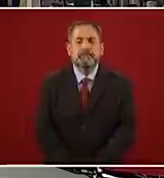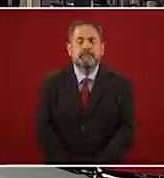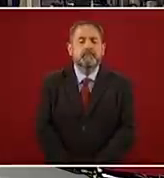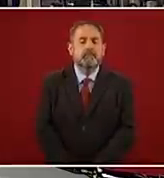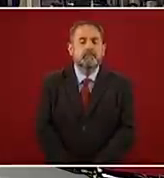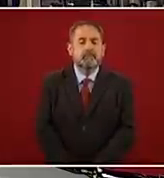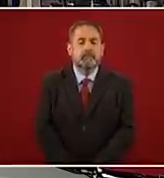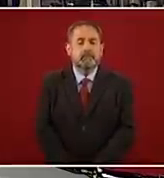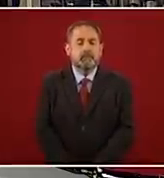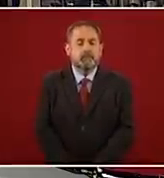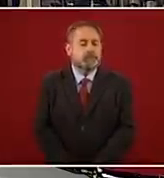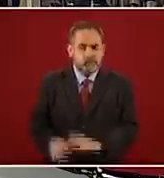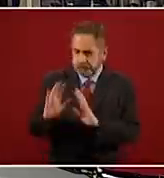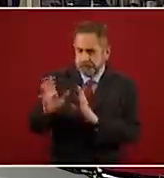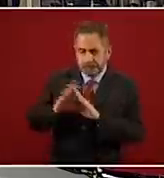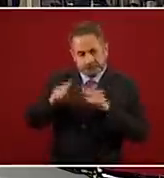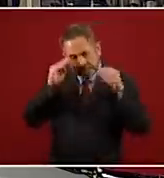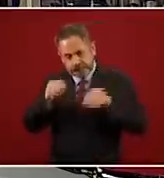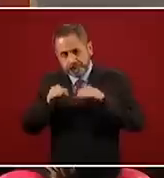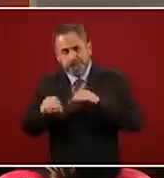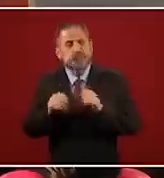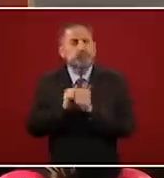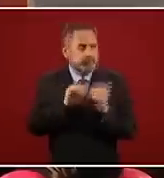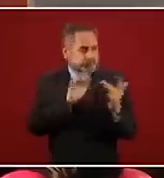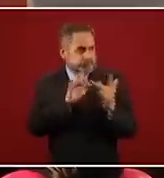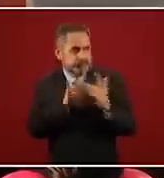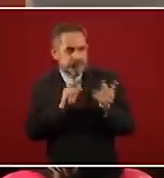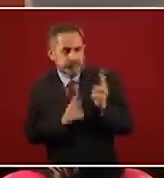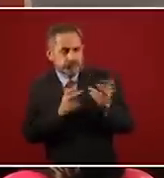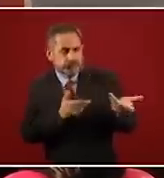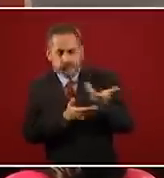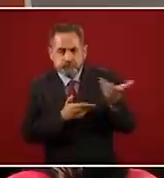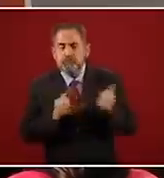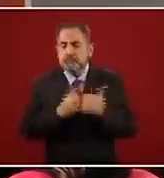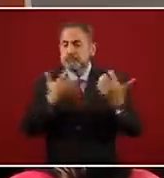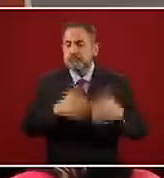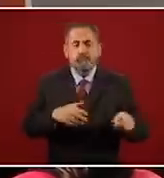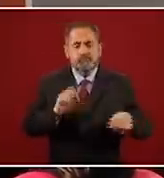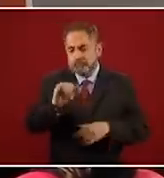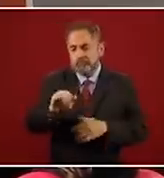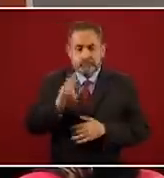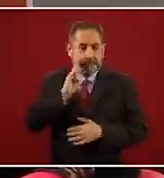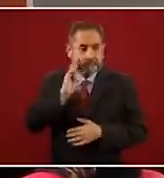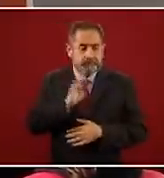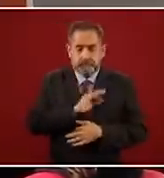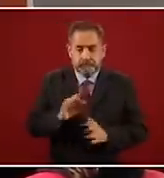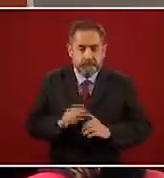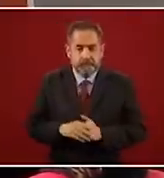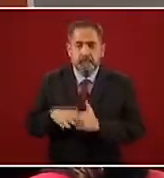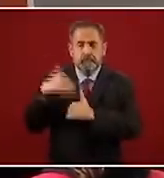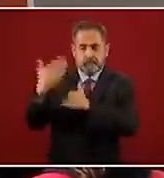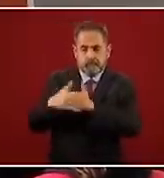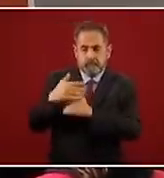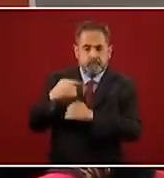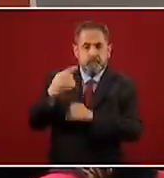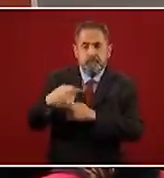Se está trabajando, estamos en pláticas continuas con la empresa, y si podemos en las próximas